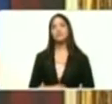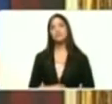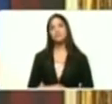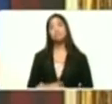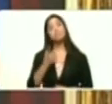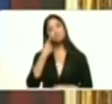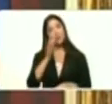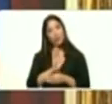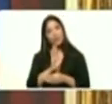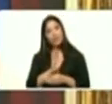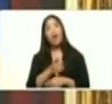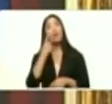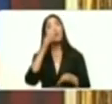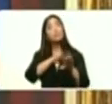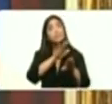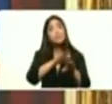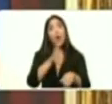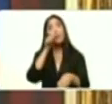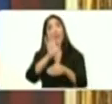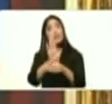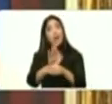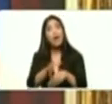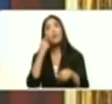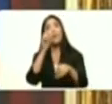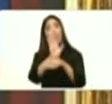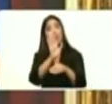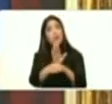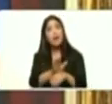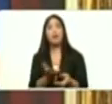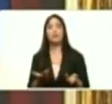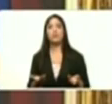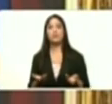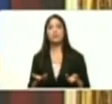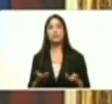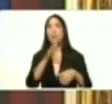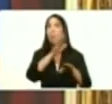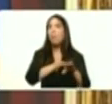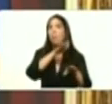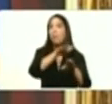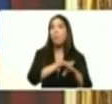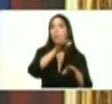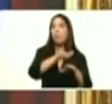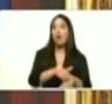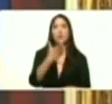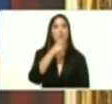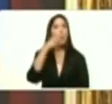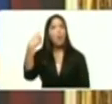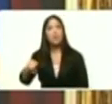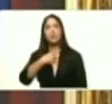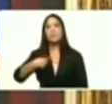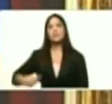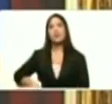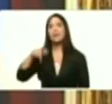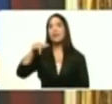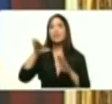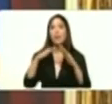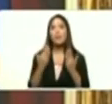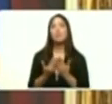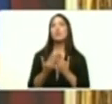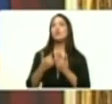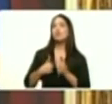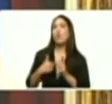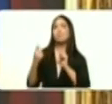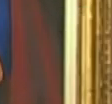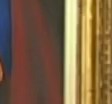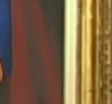cuidado con esto, cuidado con esto, cuidado con esto, no ha habido, presidente y monarca, de este mundo, con el cual, yo no hable,